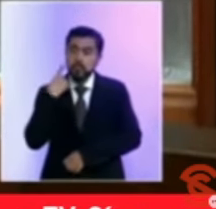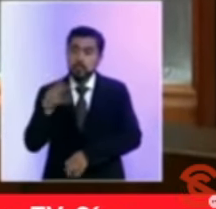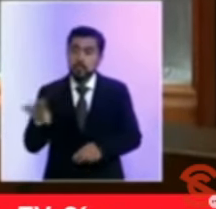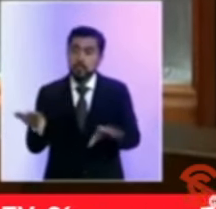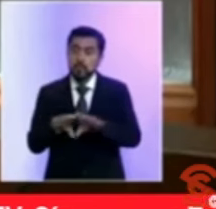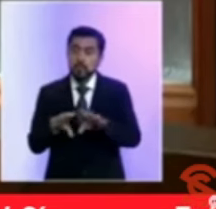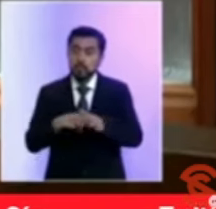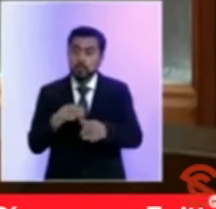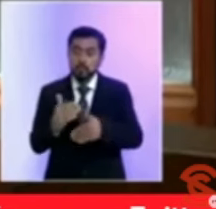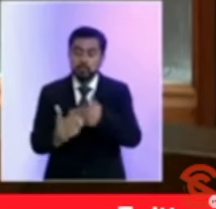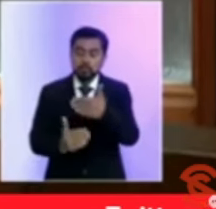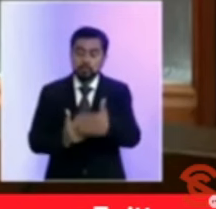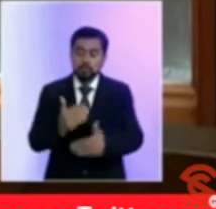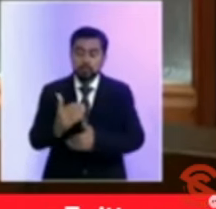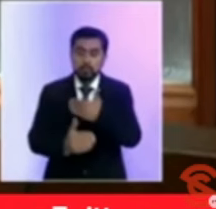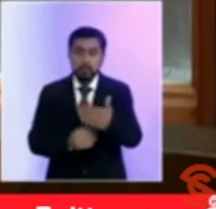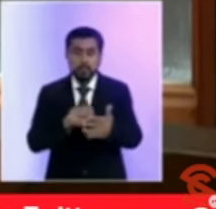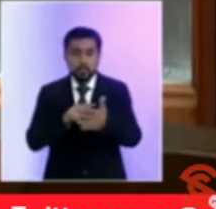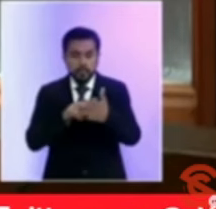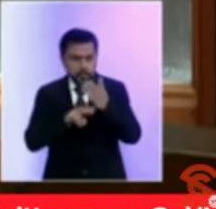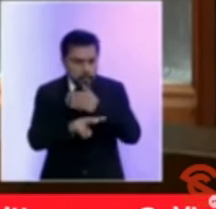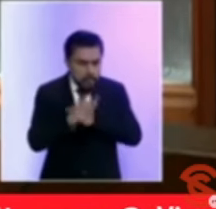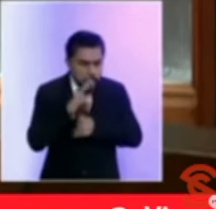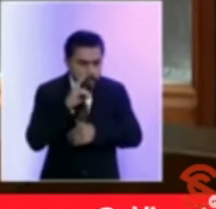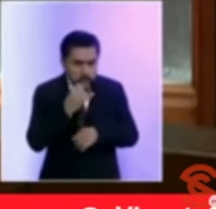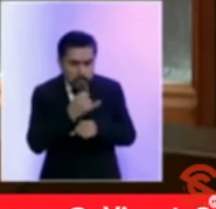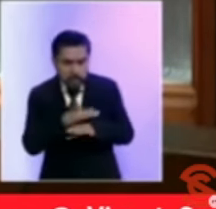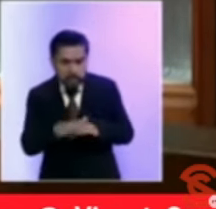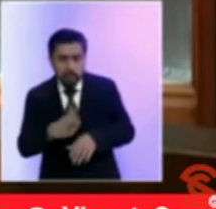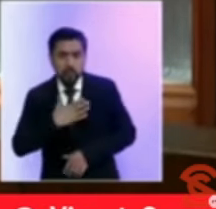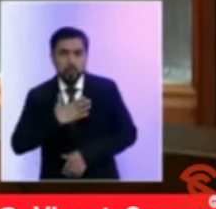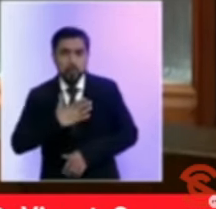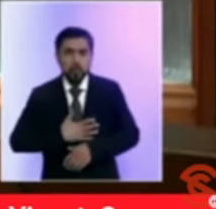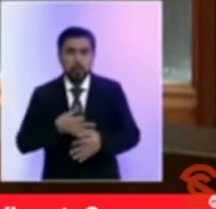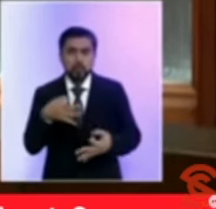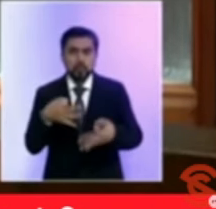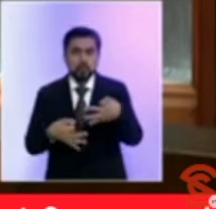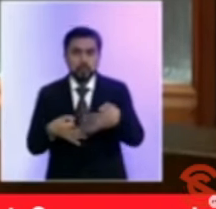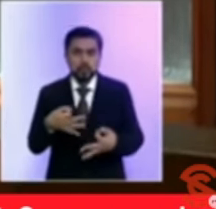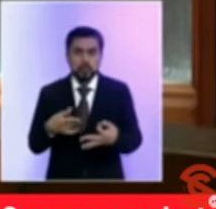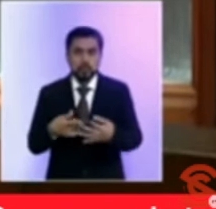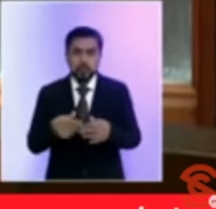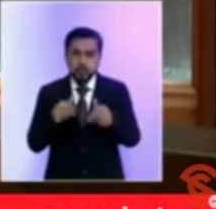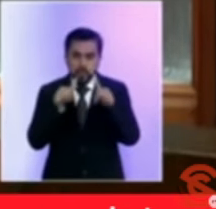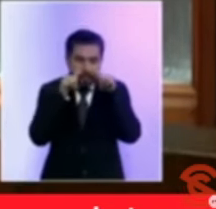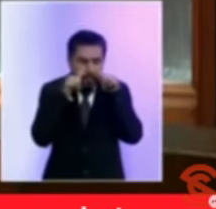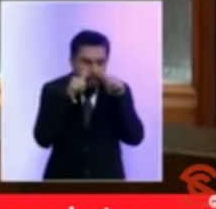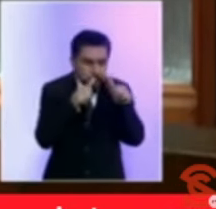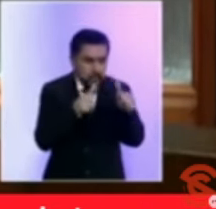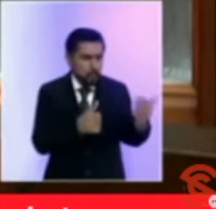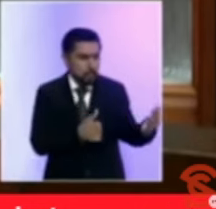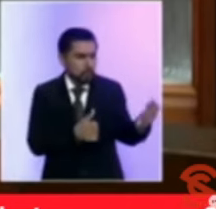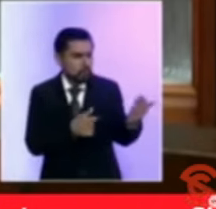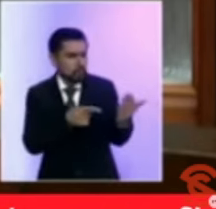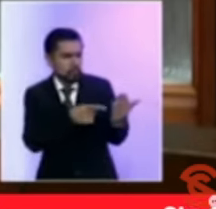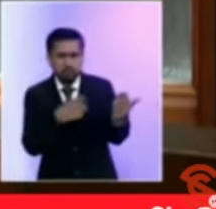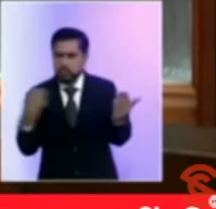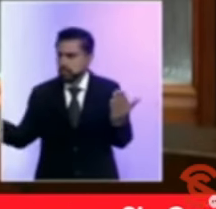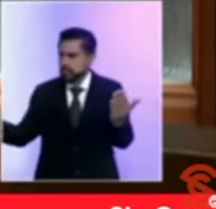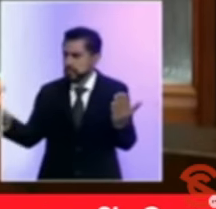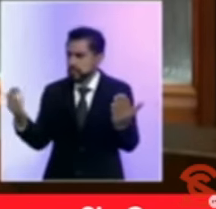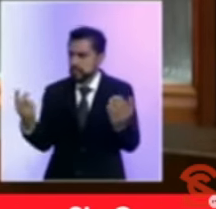transparencia privilegiando el acceso a la justicia escuchando a las partes en contienda y